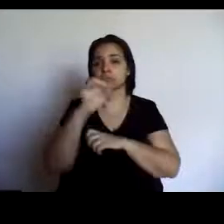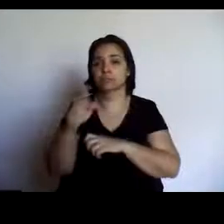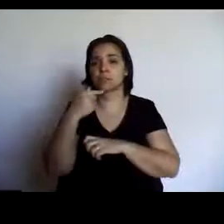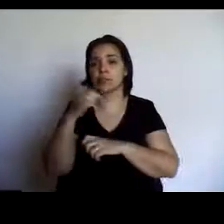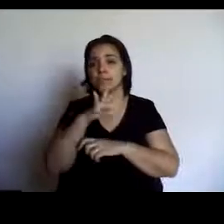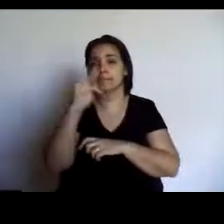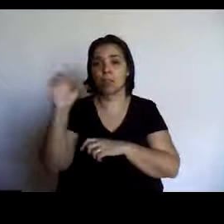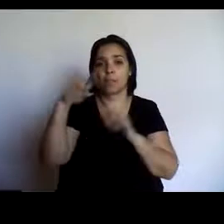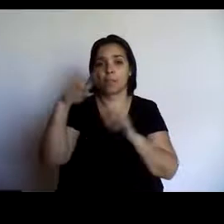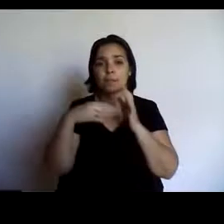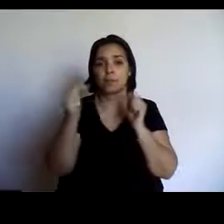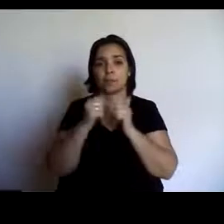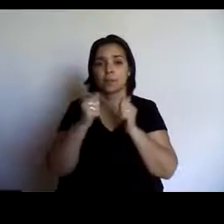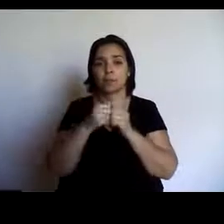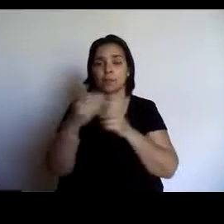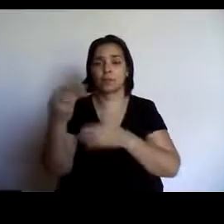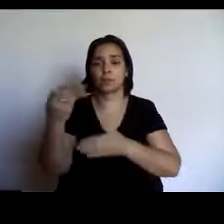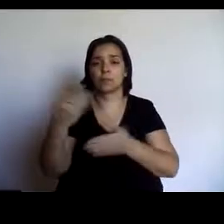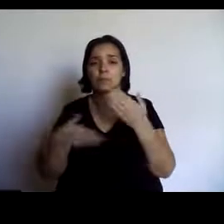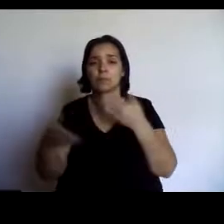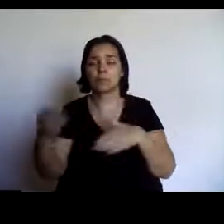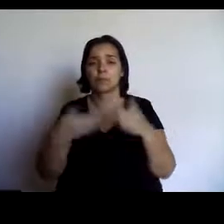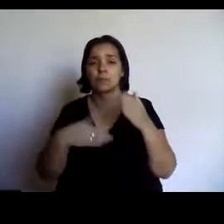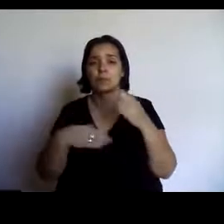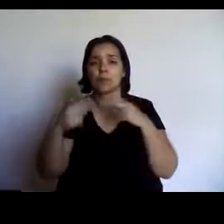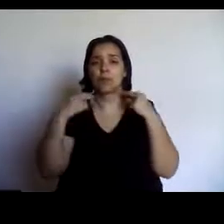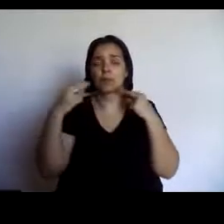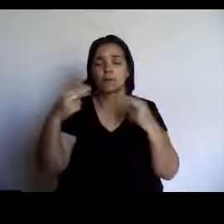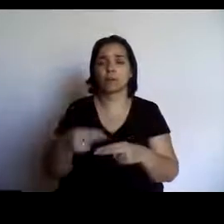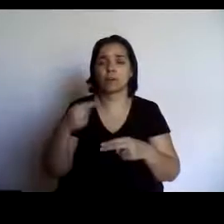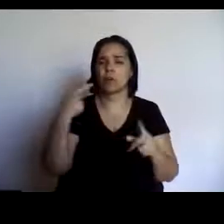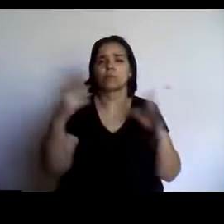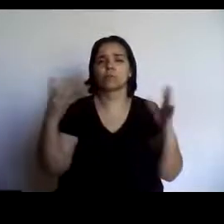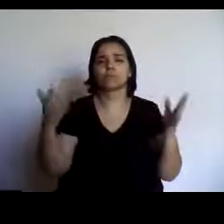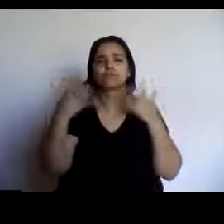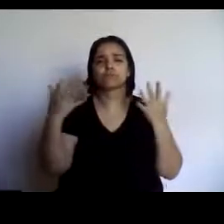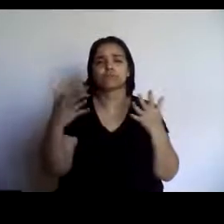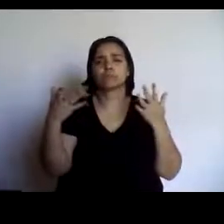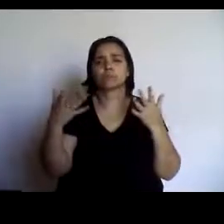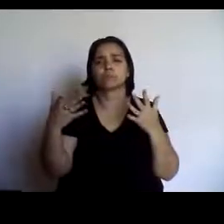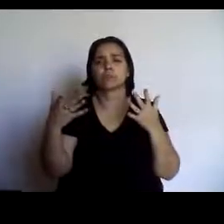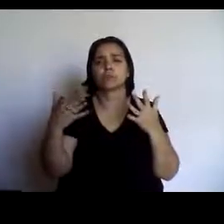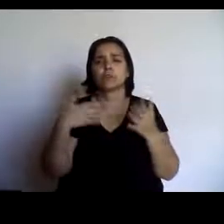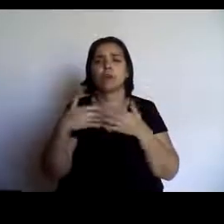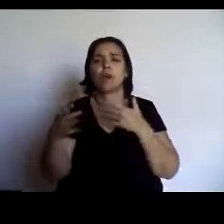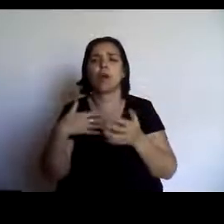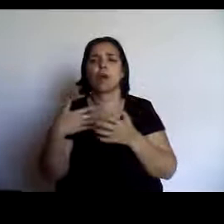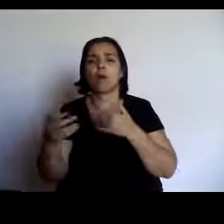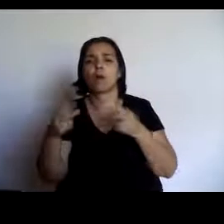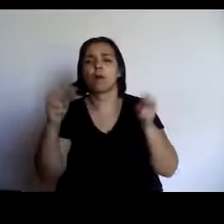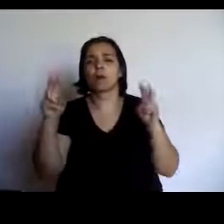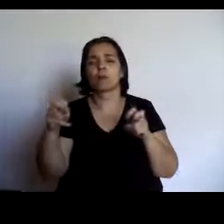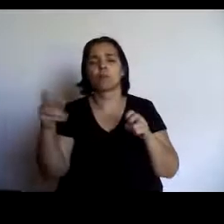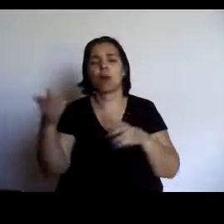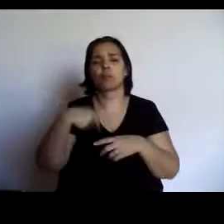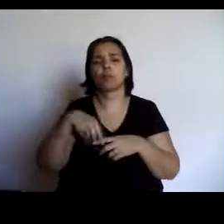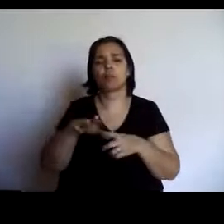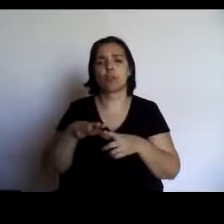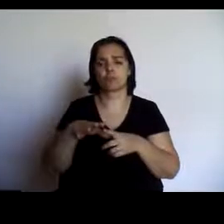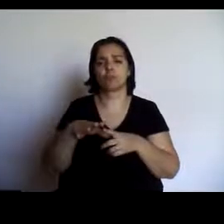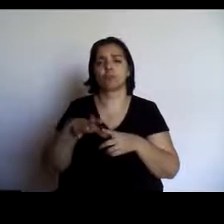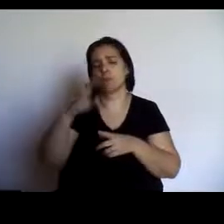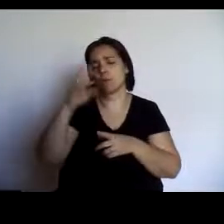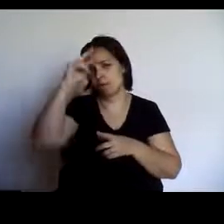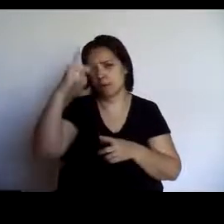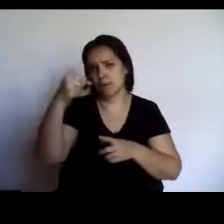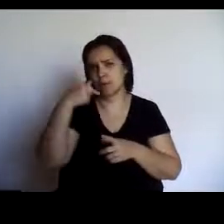2020, en colaboración con las diputaciones provinciales, con el propósito de tratar algunos de los temas que nos preocupan a todos los niveles y especialmente